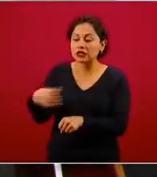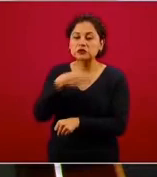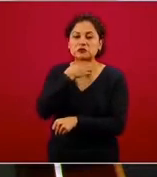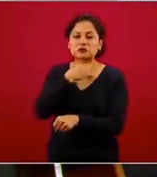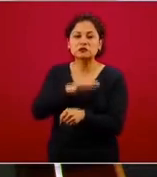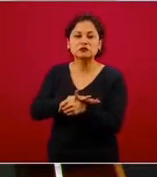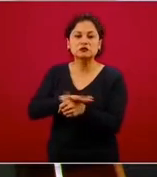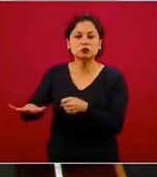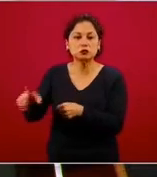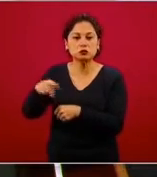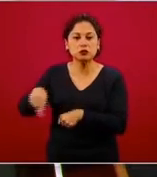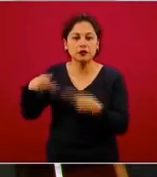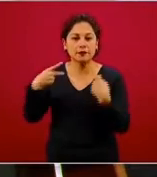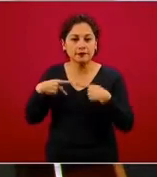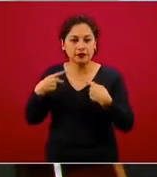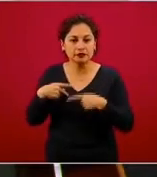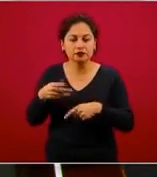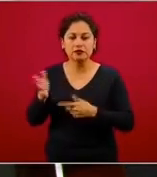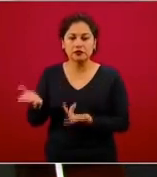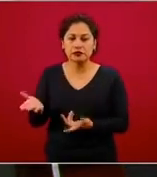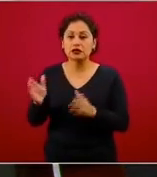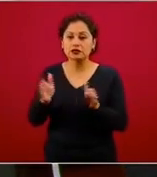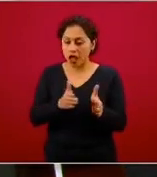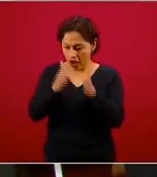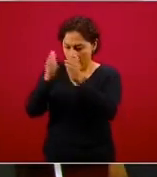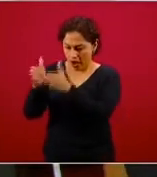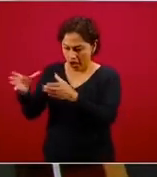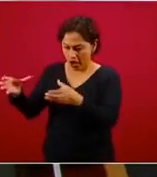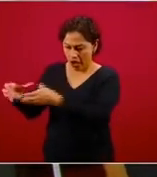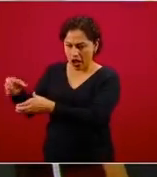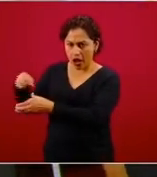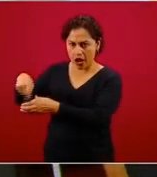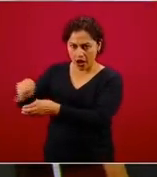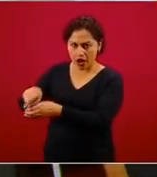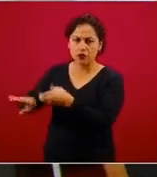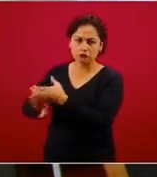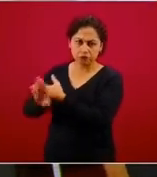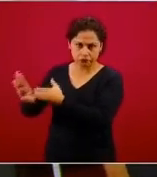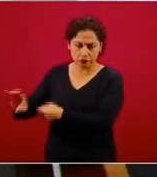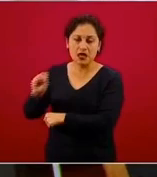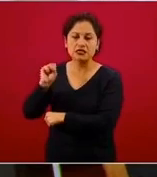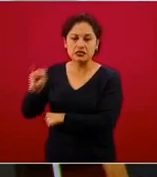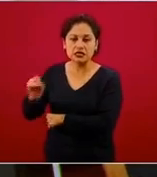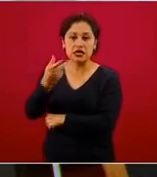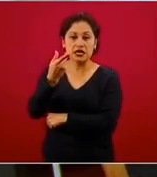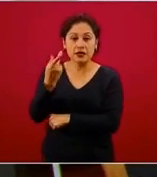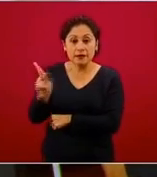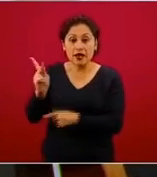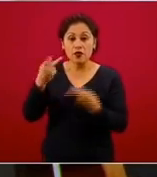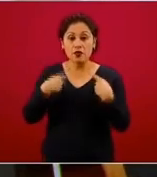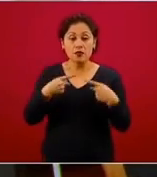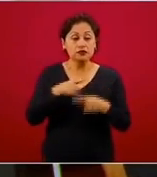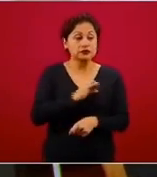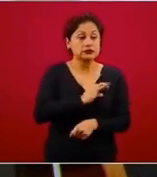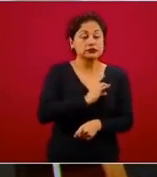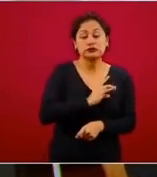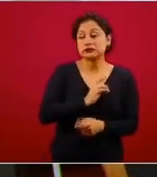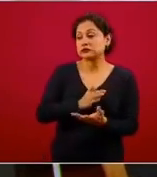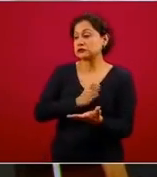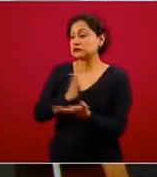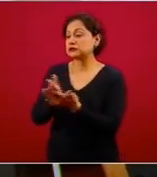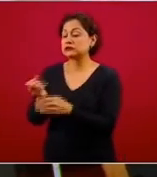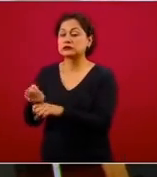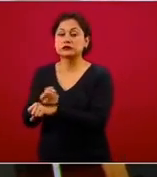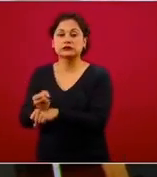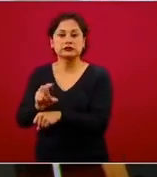están they're en worried una sección about the específica, COVID pues la gente patients, ya even no though they're quiere in a donar specific y los area. pacientes People don't want to oncológicos sobre todo donate pues están blood, padeciendo de esto.